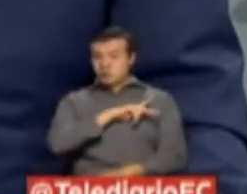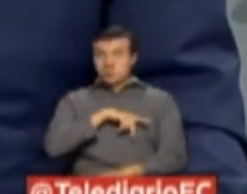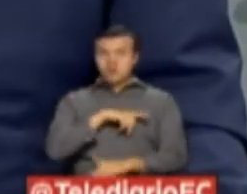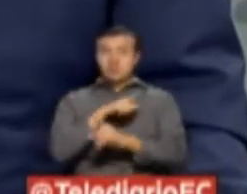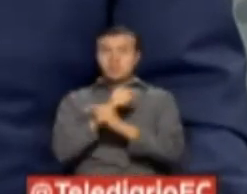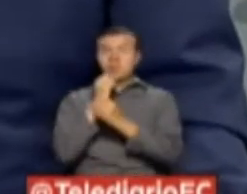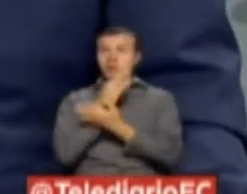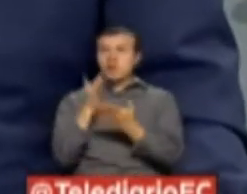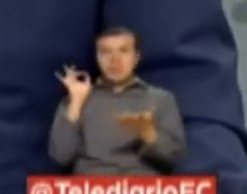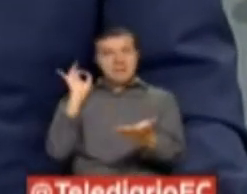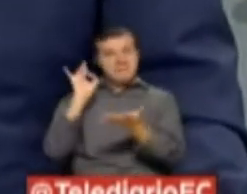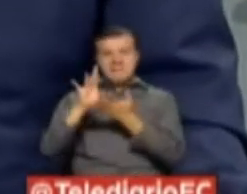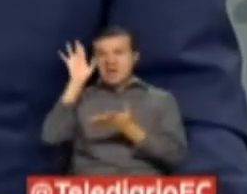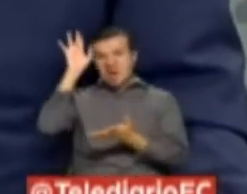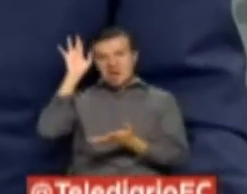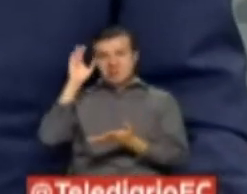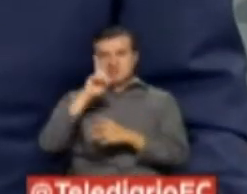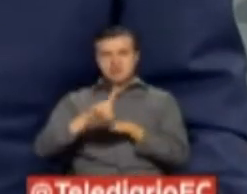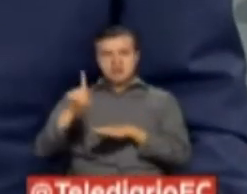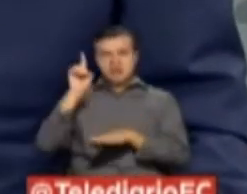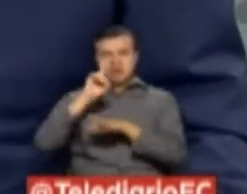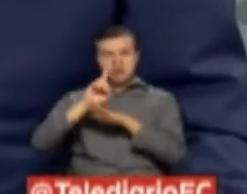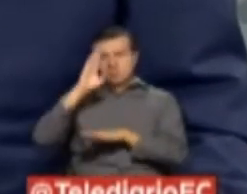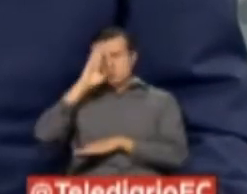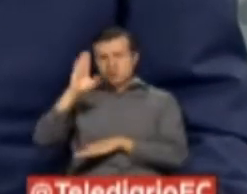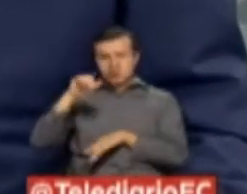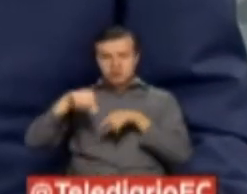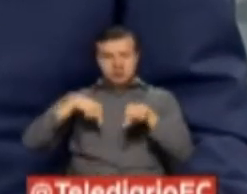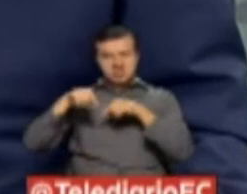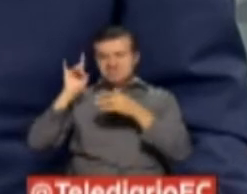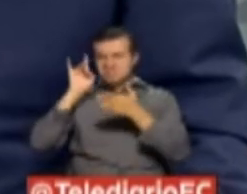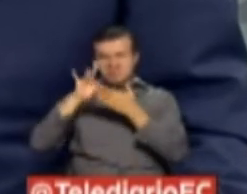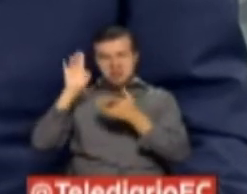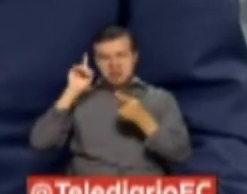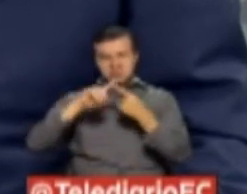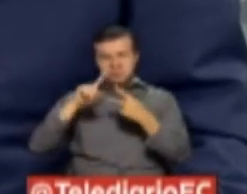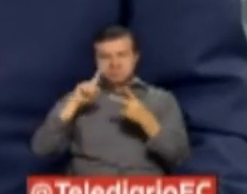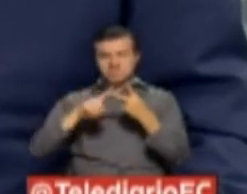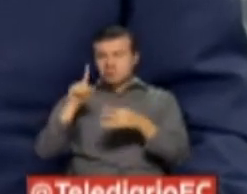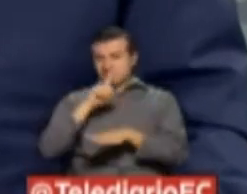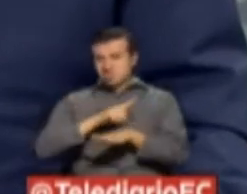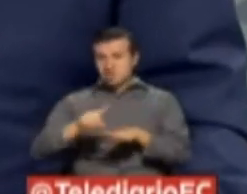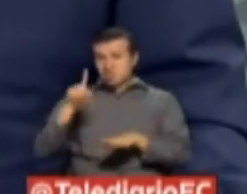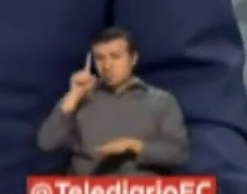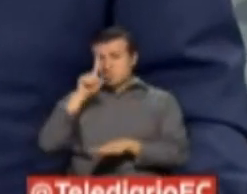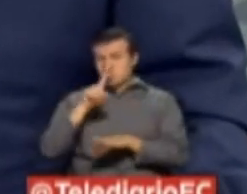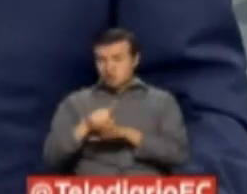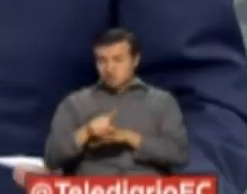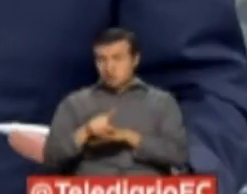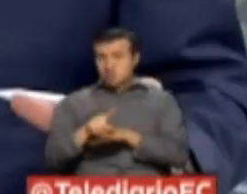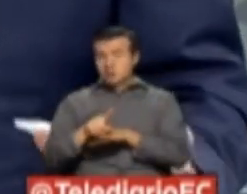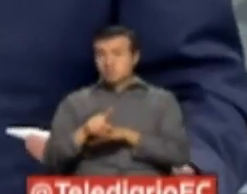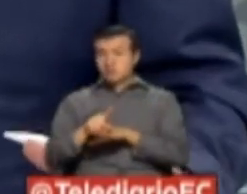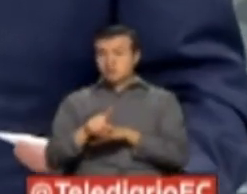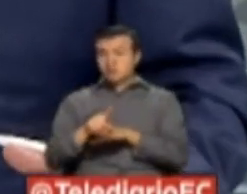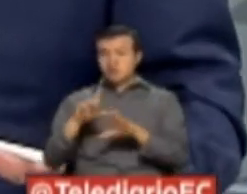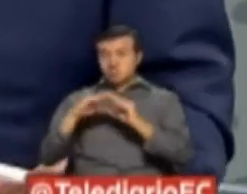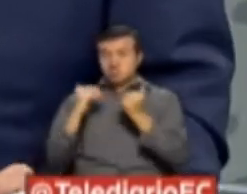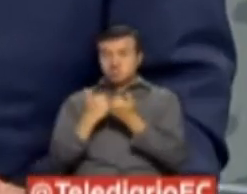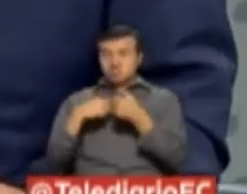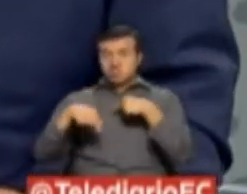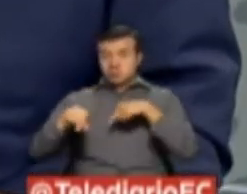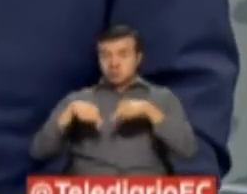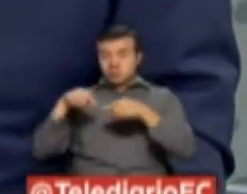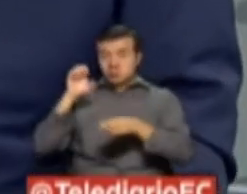la separación del director de la policía de tránsito la separación del director del de la comisión de